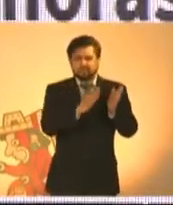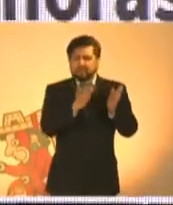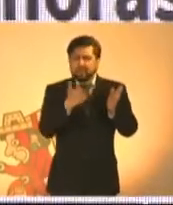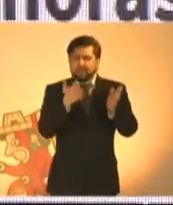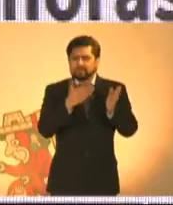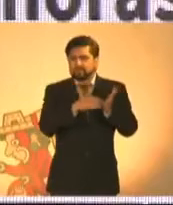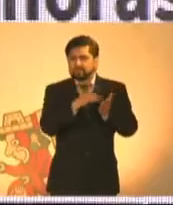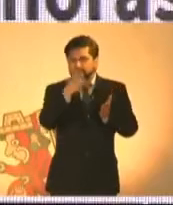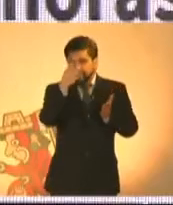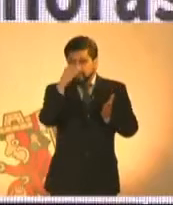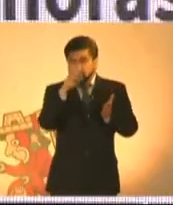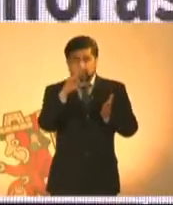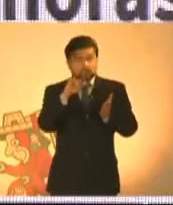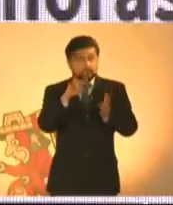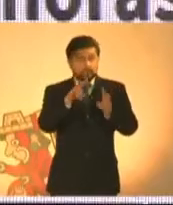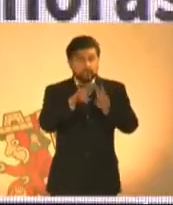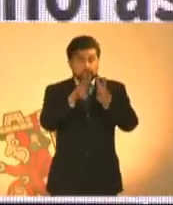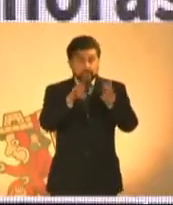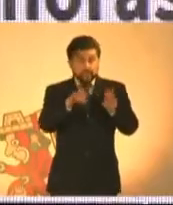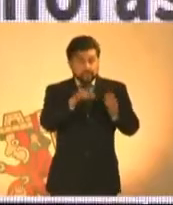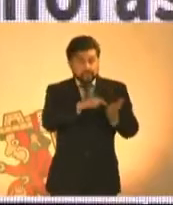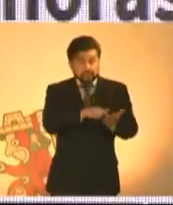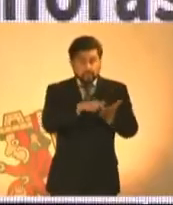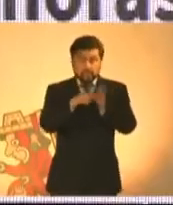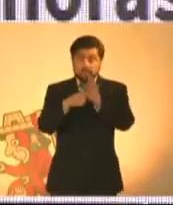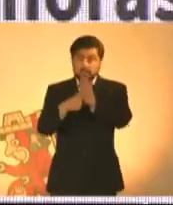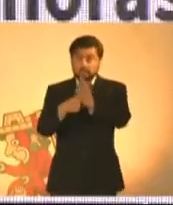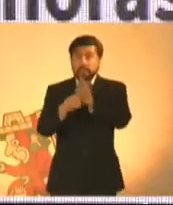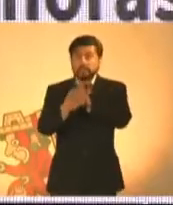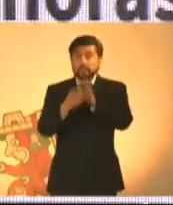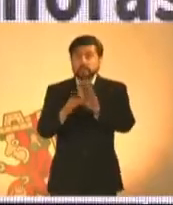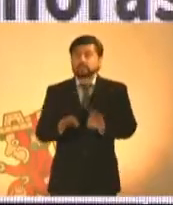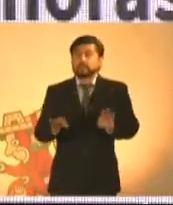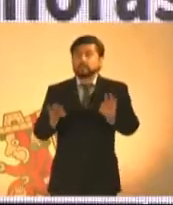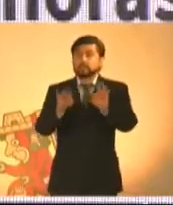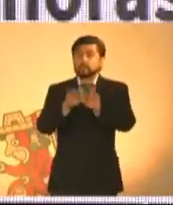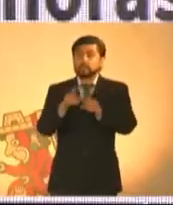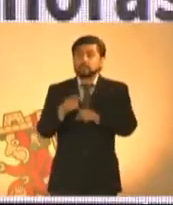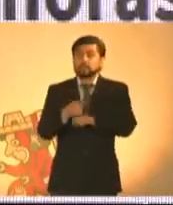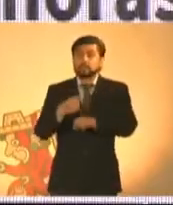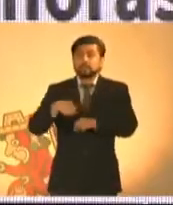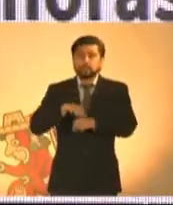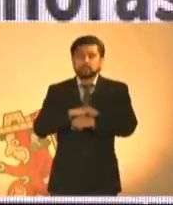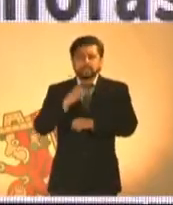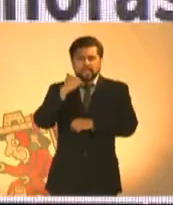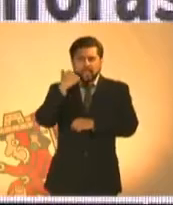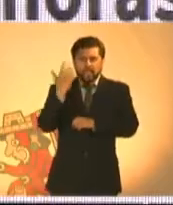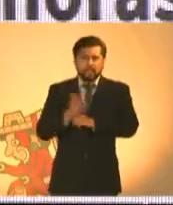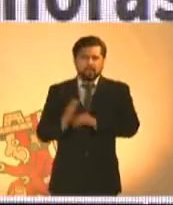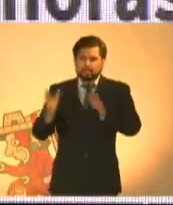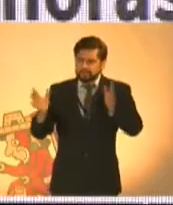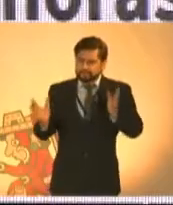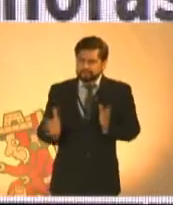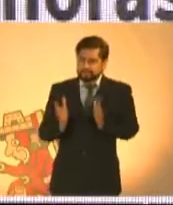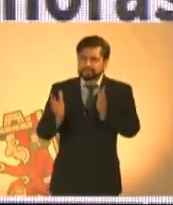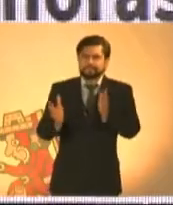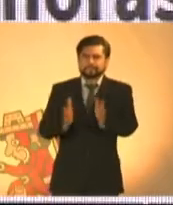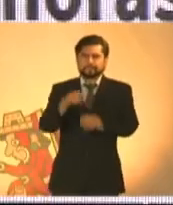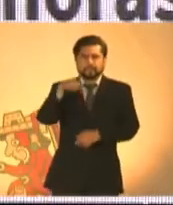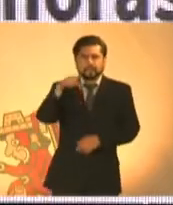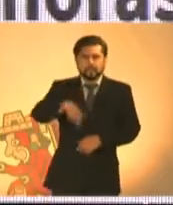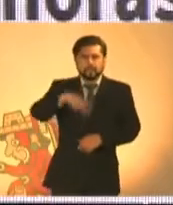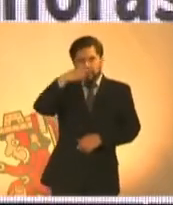cualquiera y si forma parte de algo que estamos intentando impulsar fuertemente desde